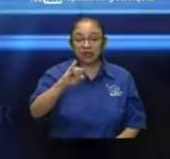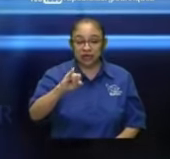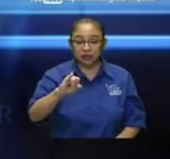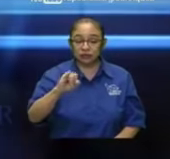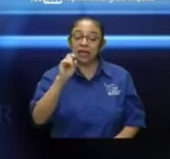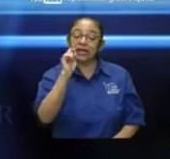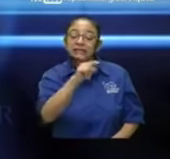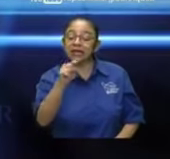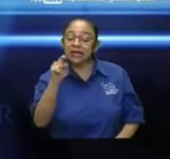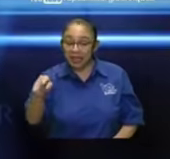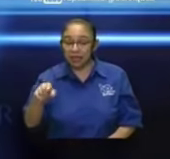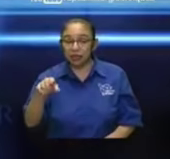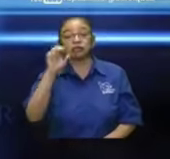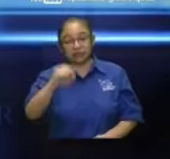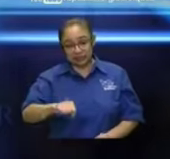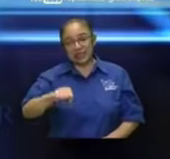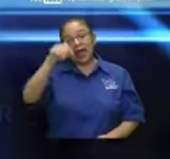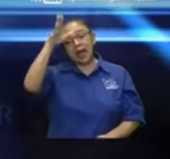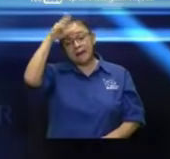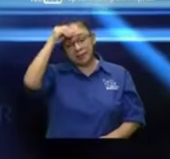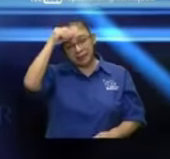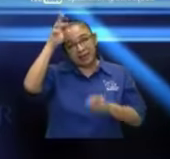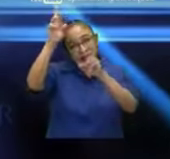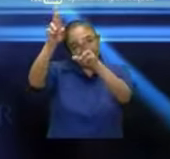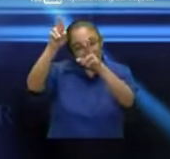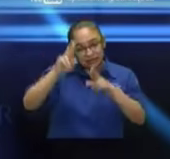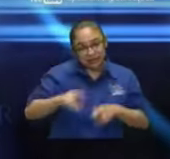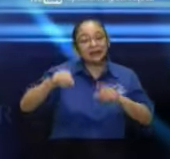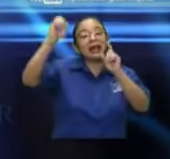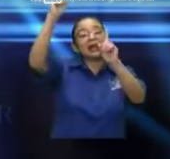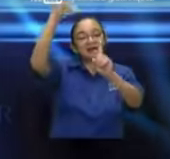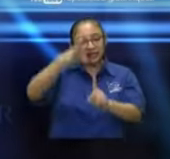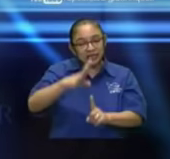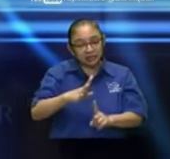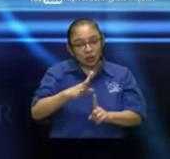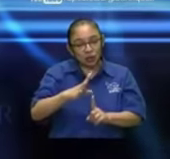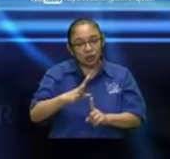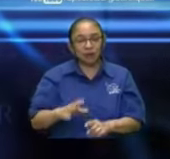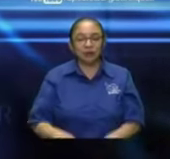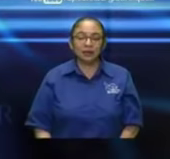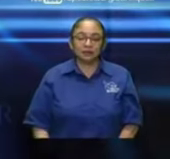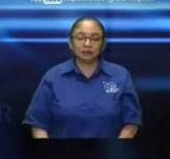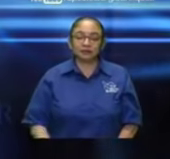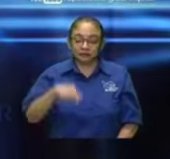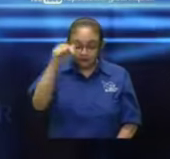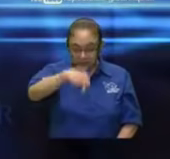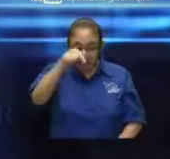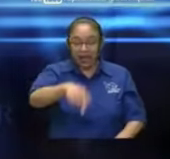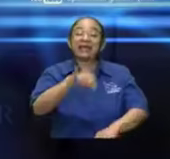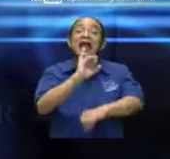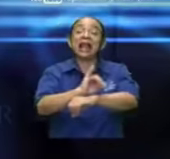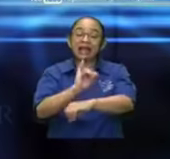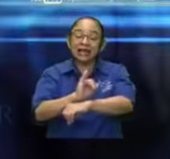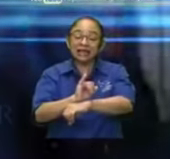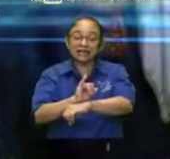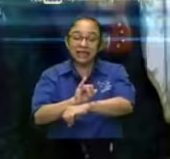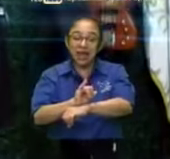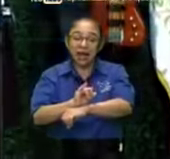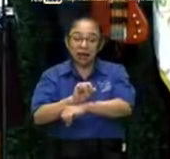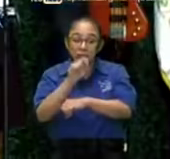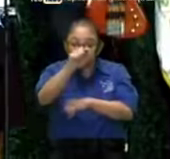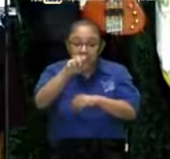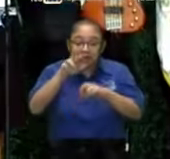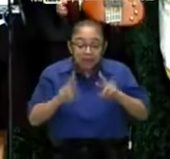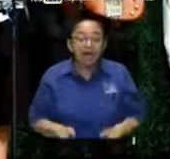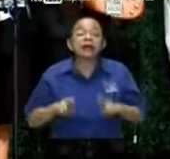apóstol, dice, traía esto para el pueblo, para los judíos, pero ustedes no lo están percibiendo, no lo están recibiendo,